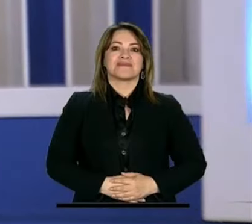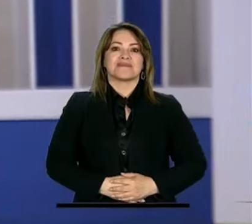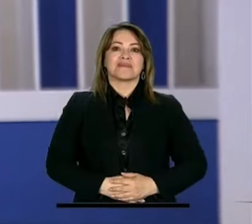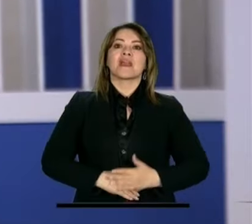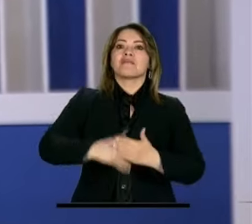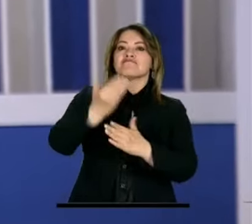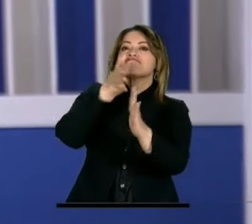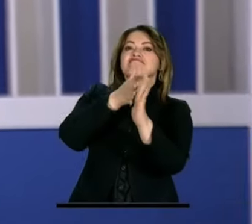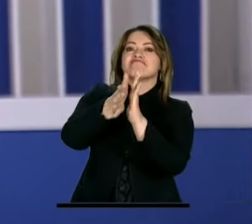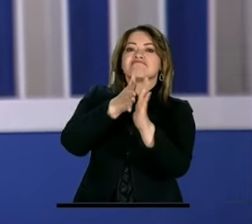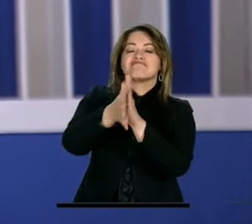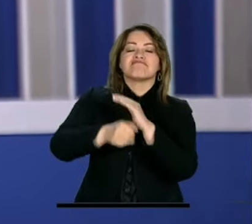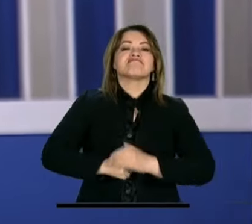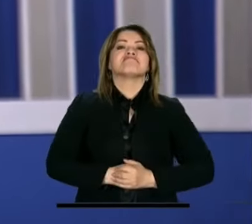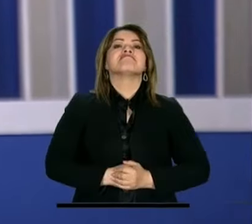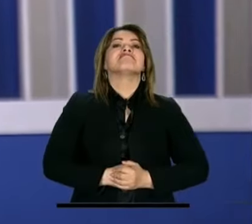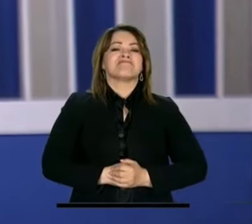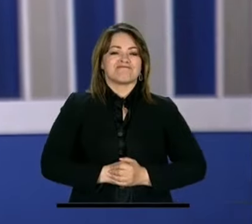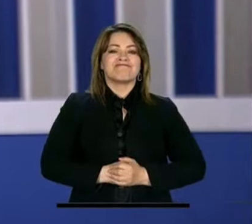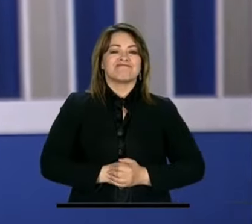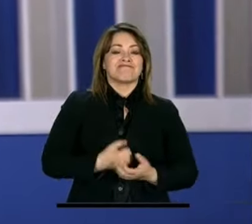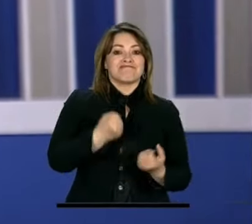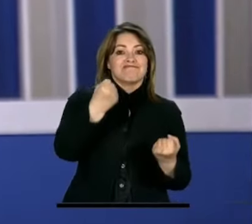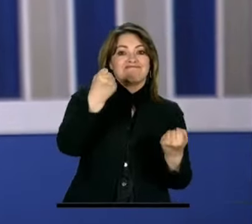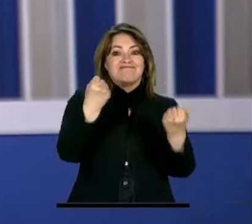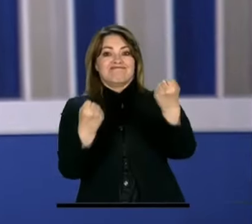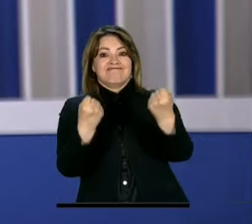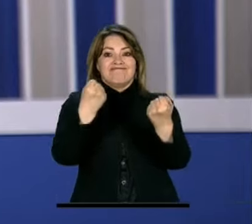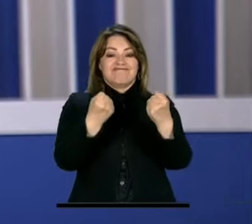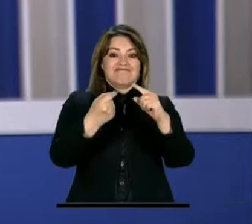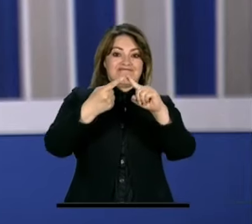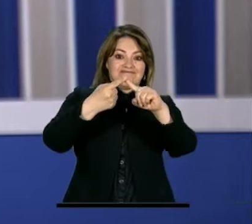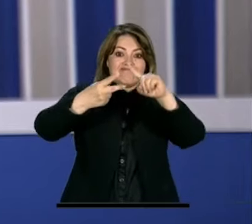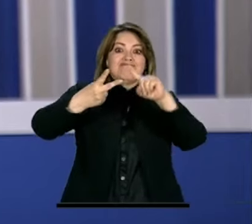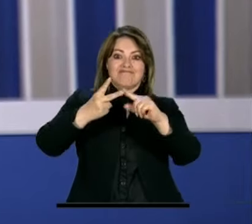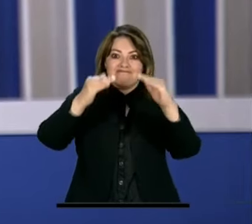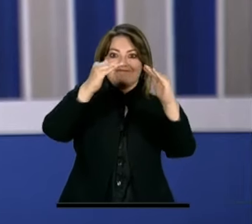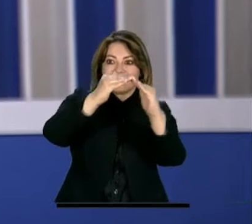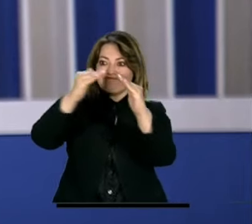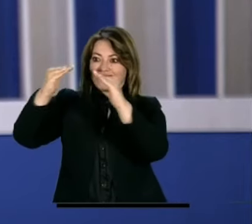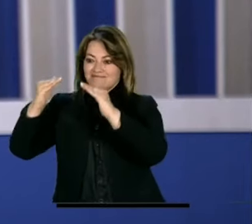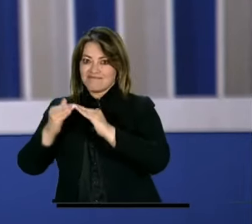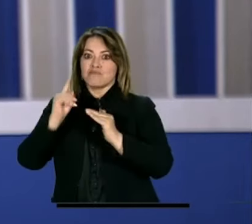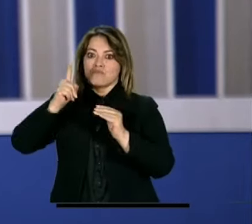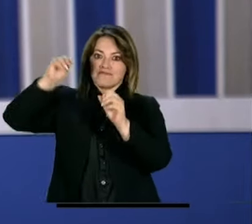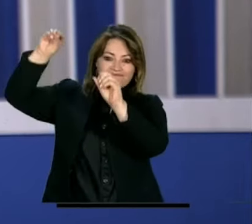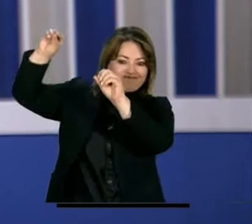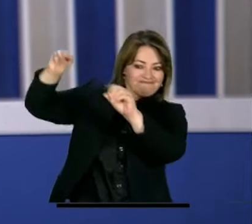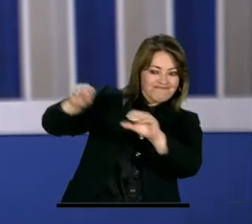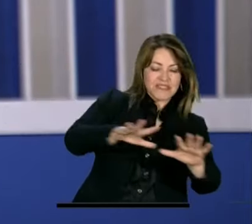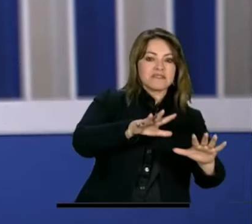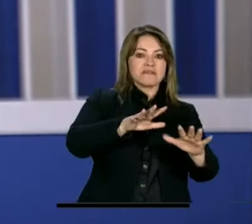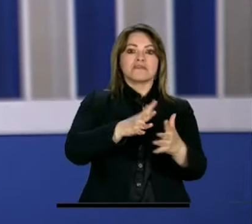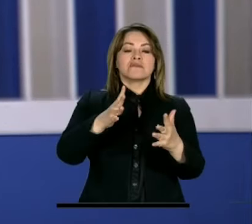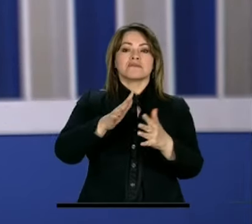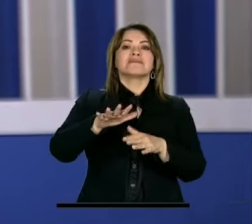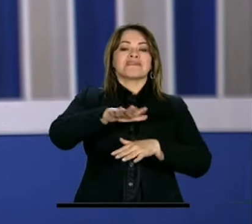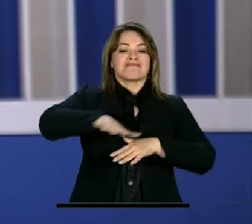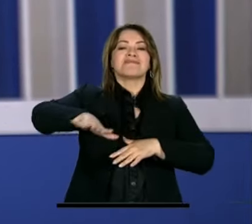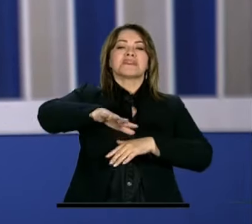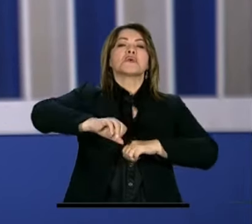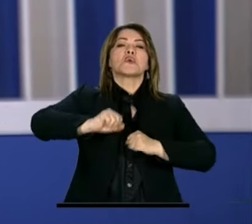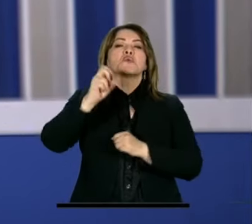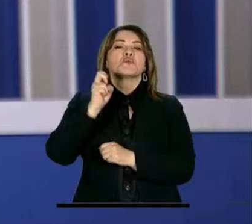E iniciamos contándoles que varios vehículos y dos viviendas afectadas son el resultado de un deslizamiento de tierras en el norte de la capital del